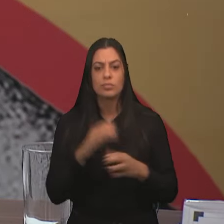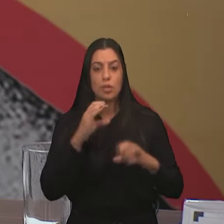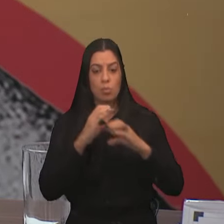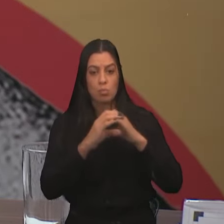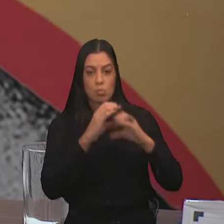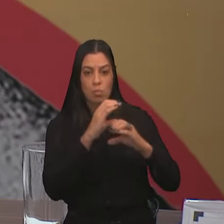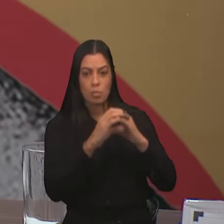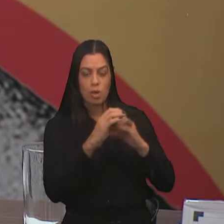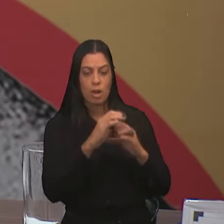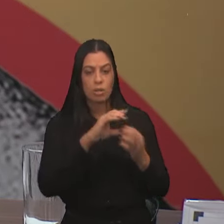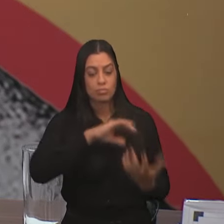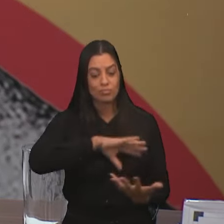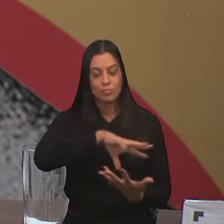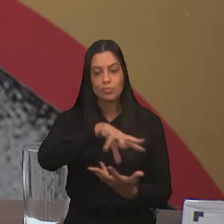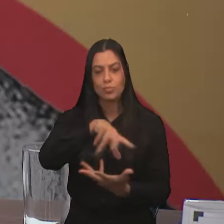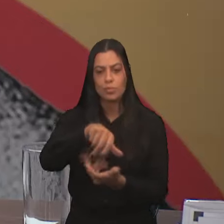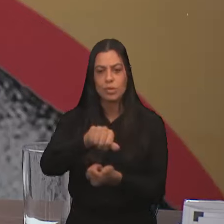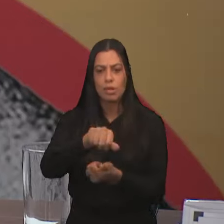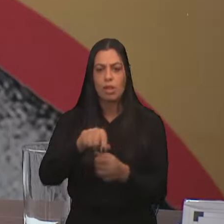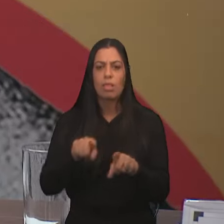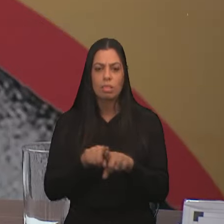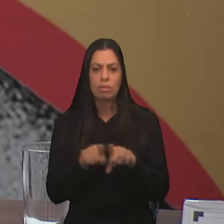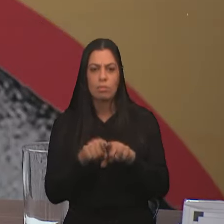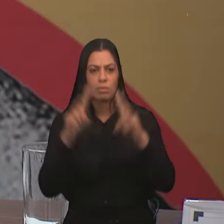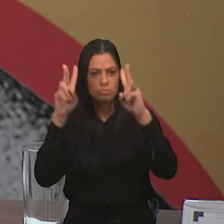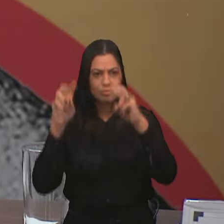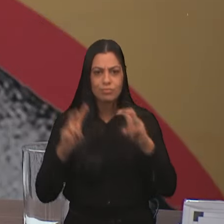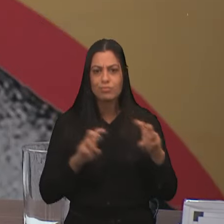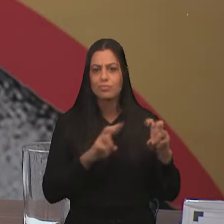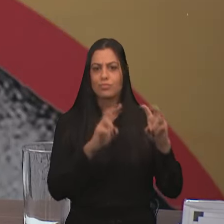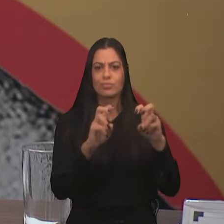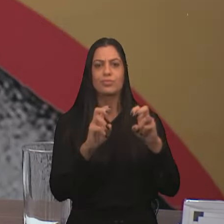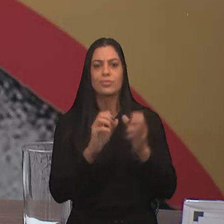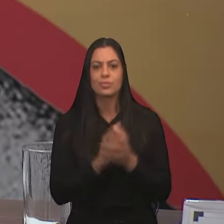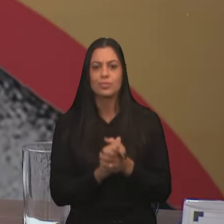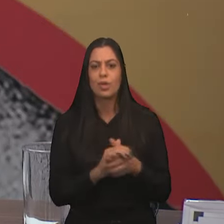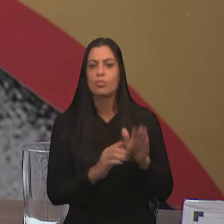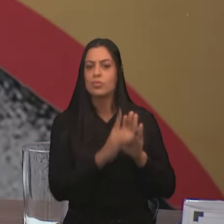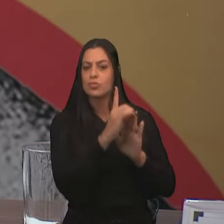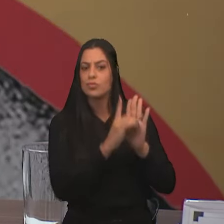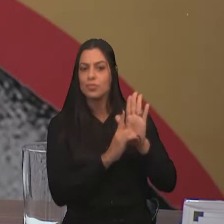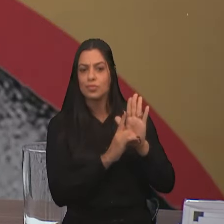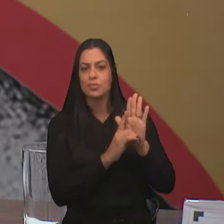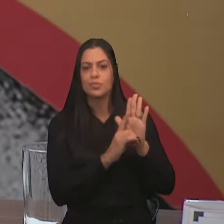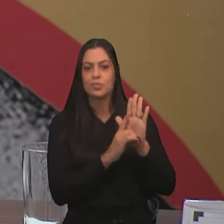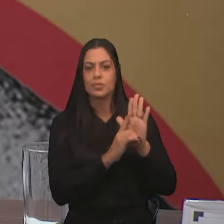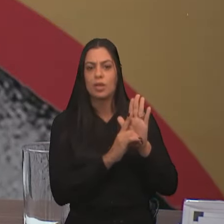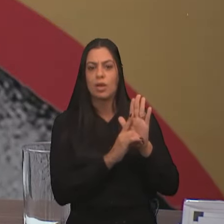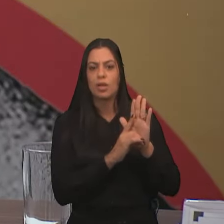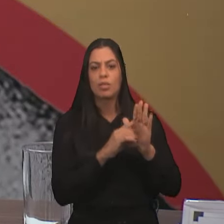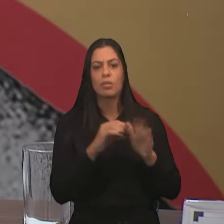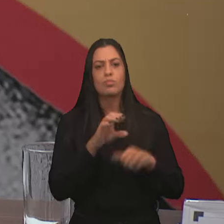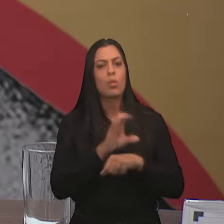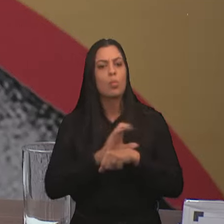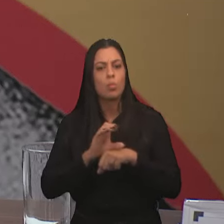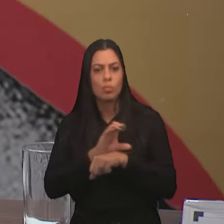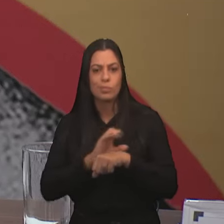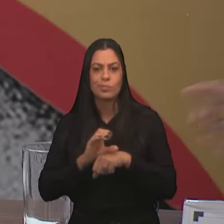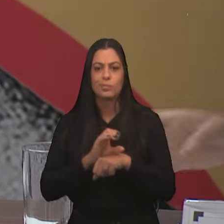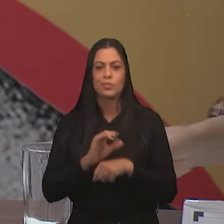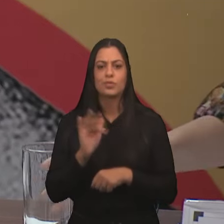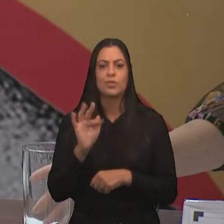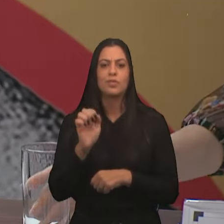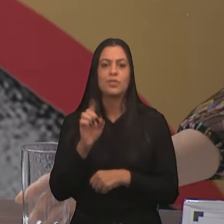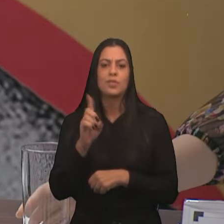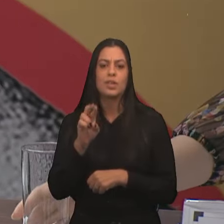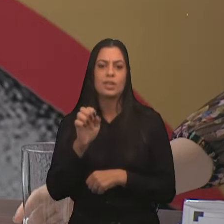afecta a la comunidad internacional. Estamos hablando principalmente de la garantía de los derechos previstos en la Constitución Federal